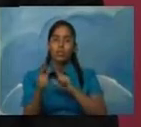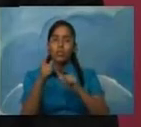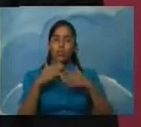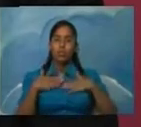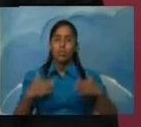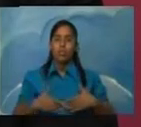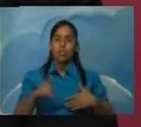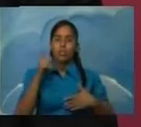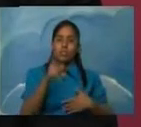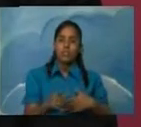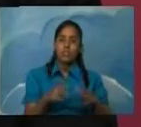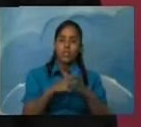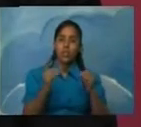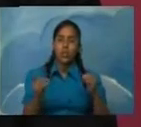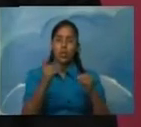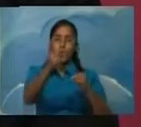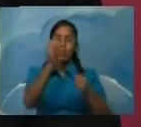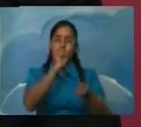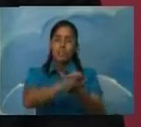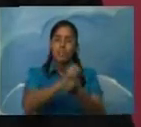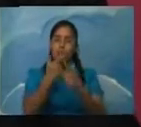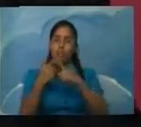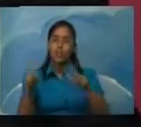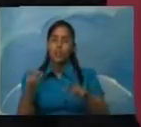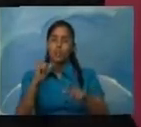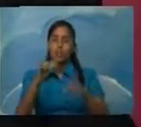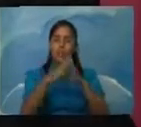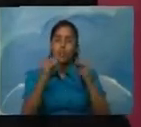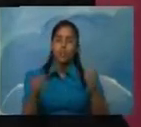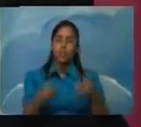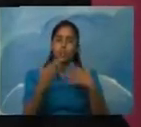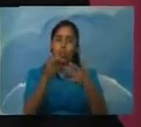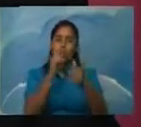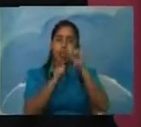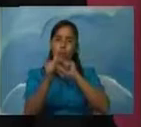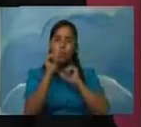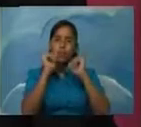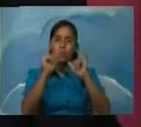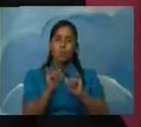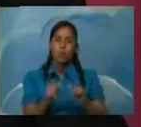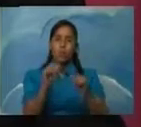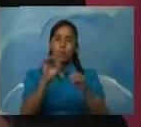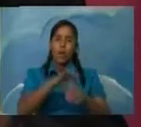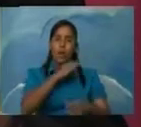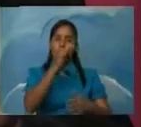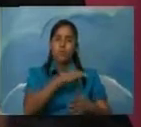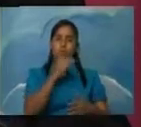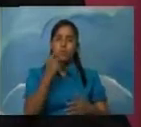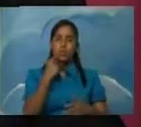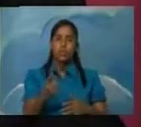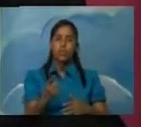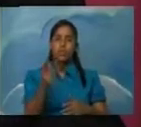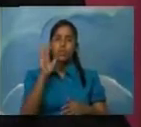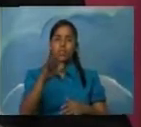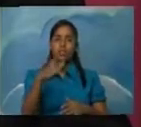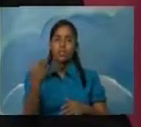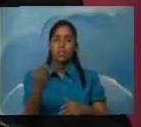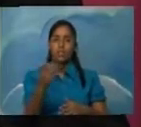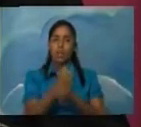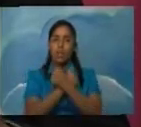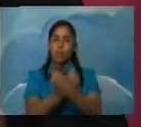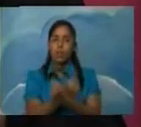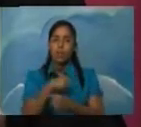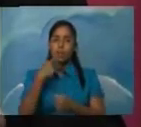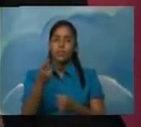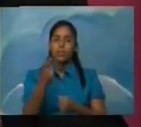sean judíos, griegos, esclavos, libres, y a todos se nos dio a beber de un mismo espíritu? Y dice, así que amados, puesto